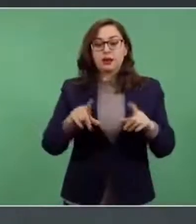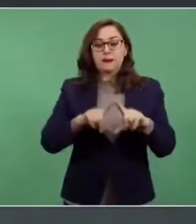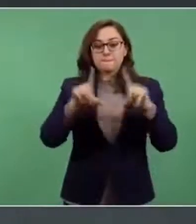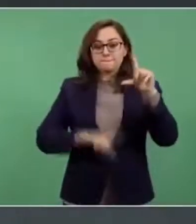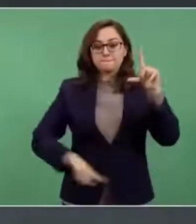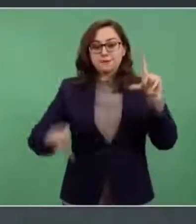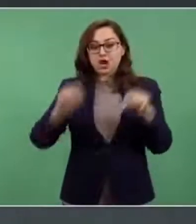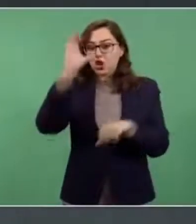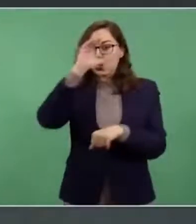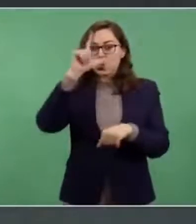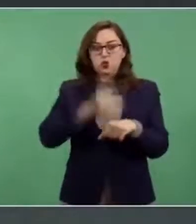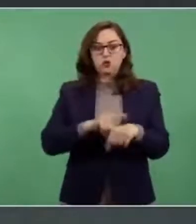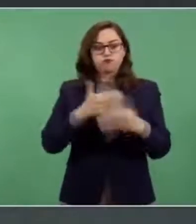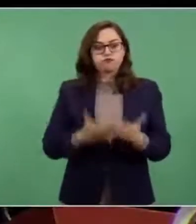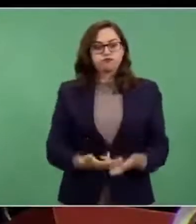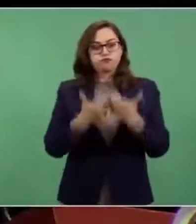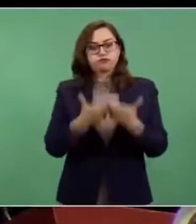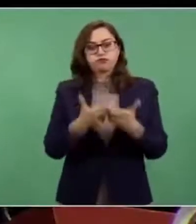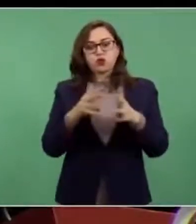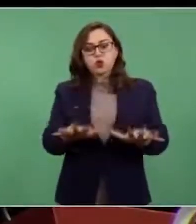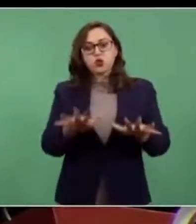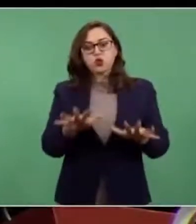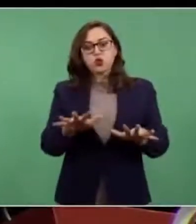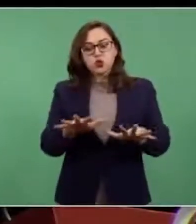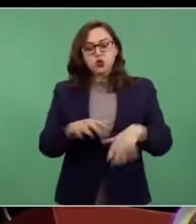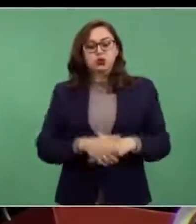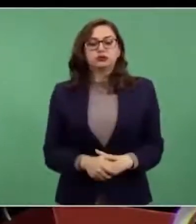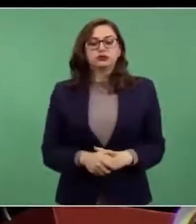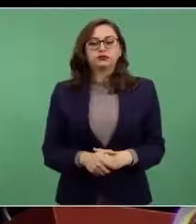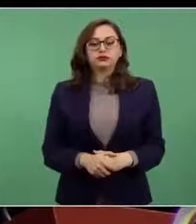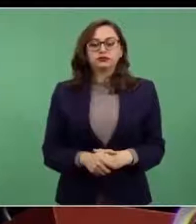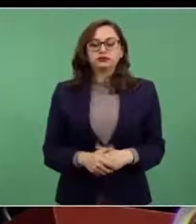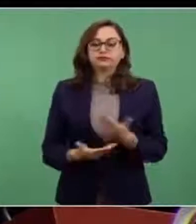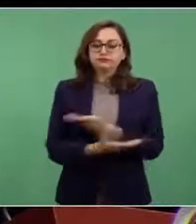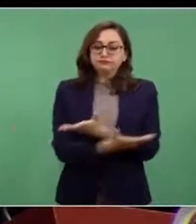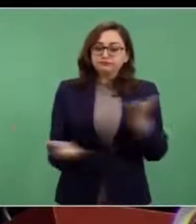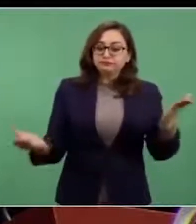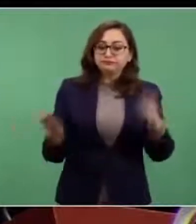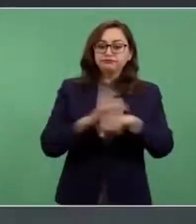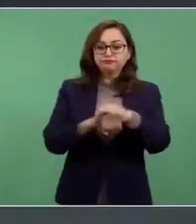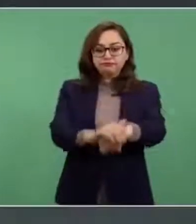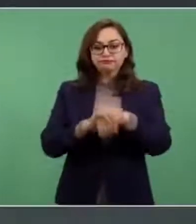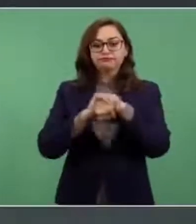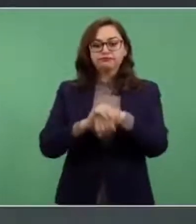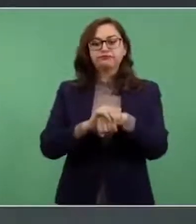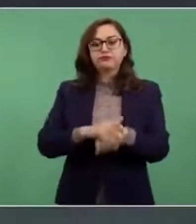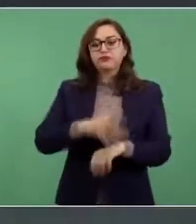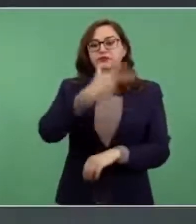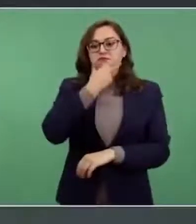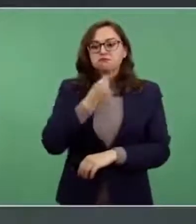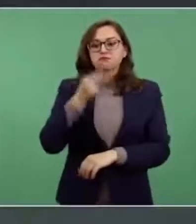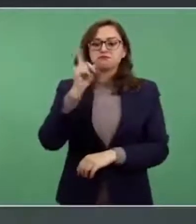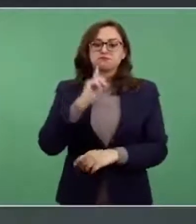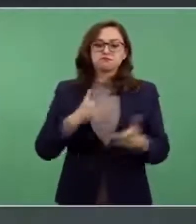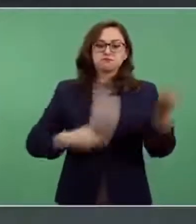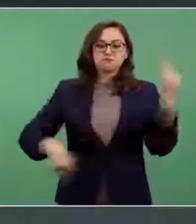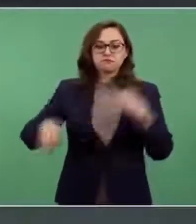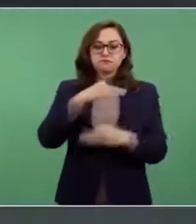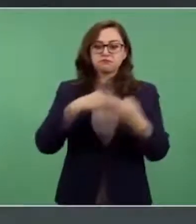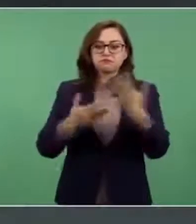de México. Amigas y amigos, lo más importante es que